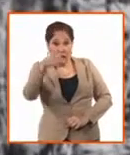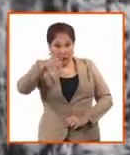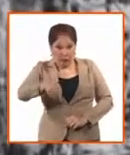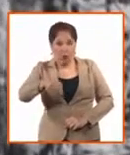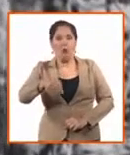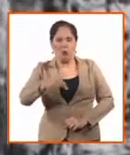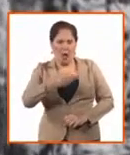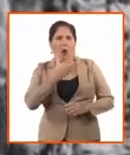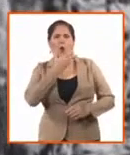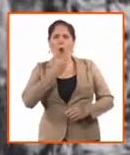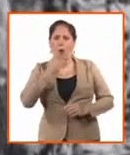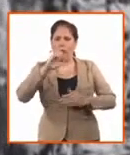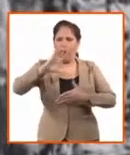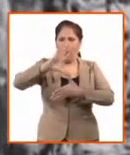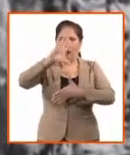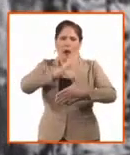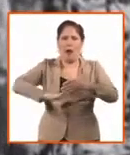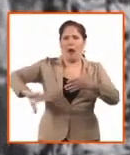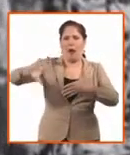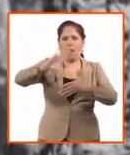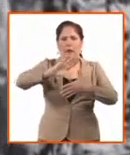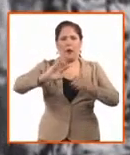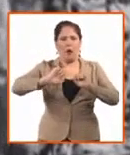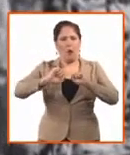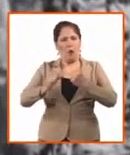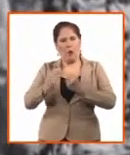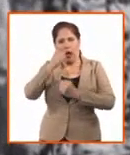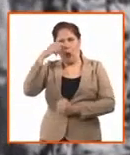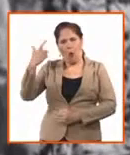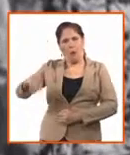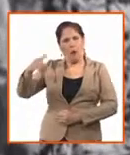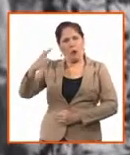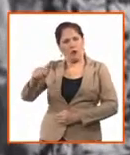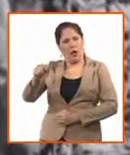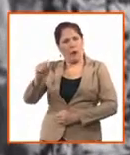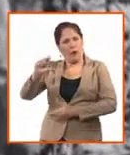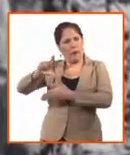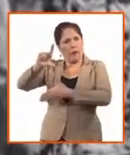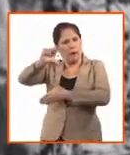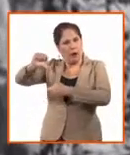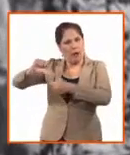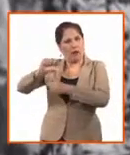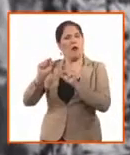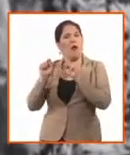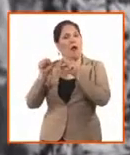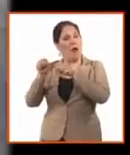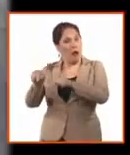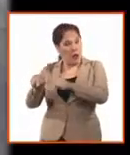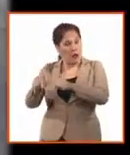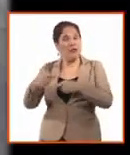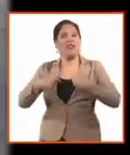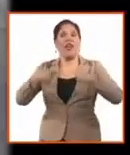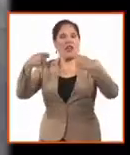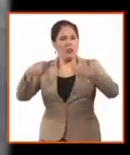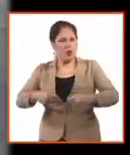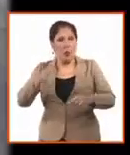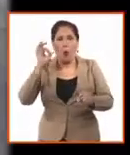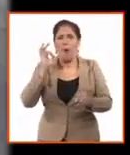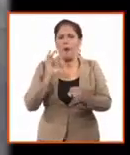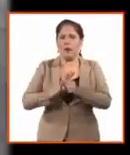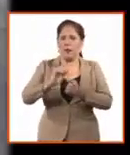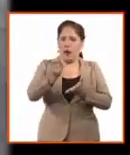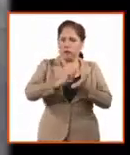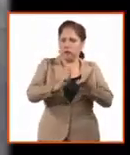América, con los explotados y vilipendiados de América Latina, que han decidido empezar a escribir